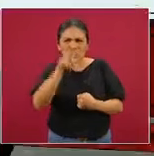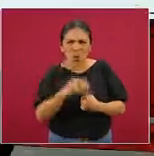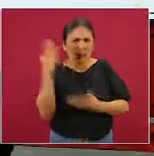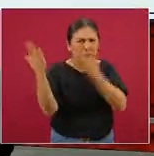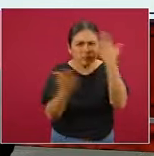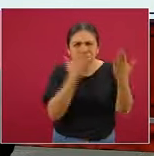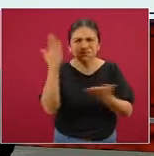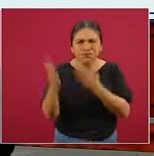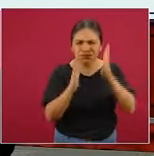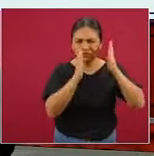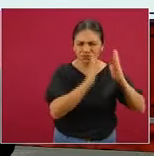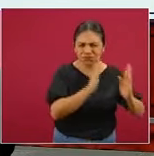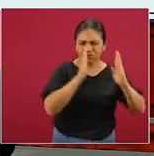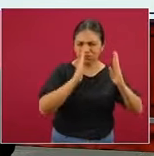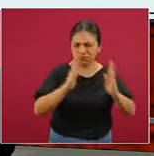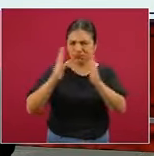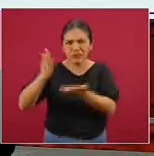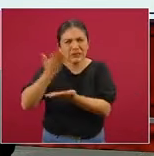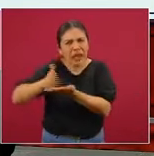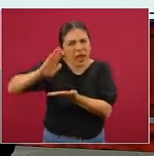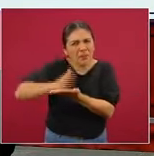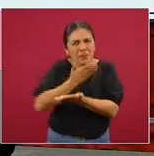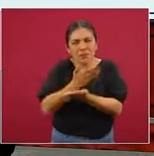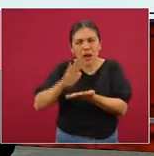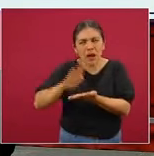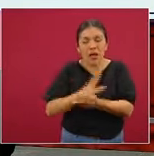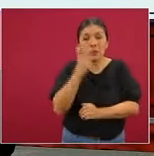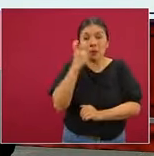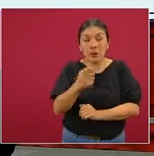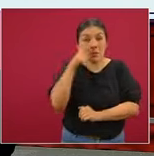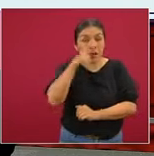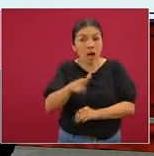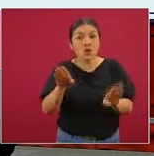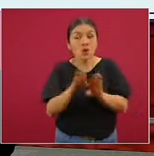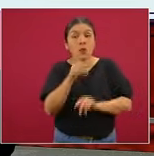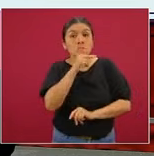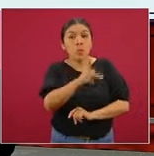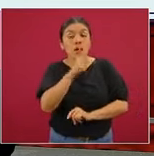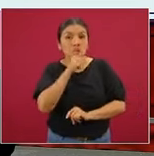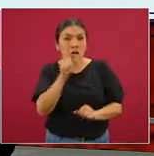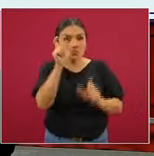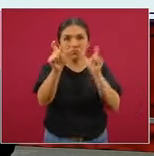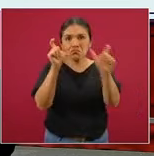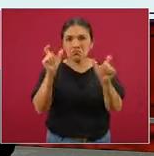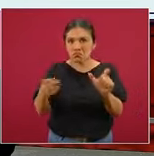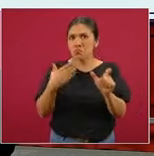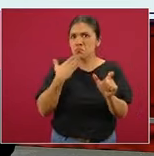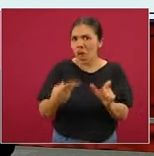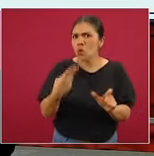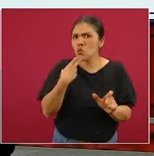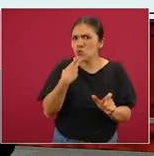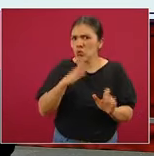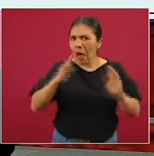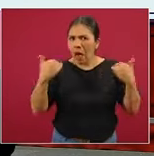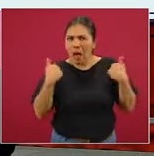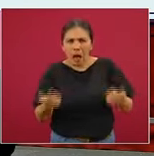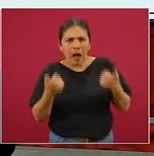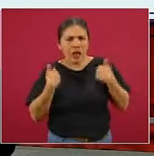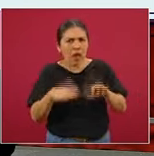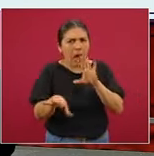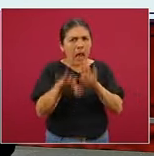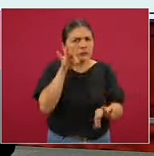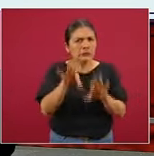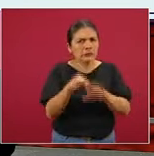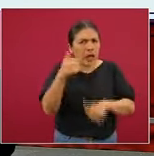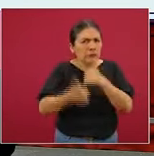relación a su estudio epidemiológico, que por lo tanto las definiciones estaban siendo bien utilizadas y se estaban clasificando de